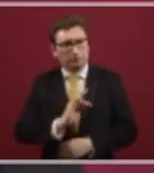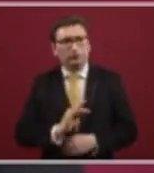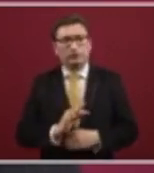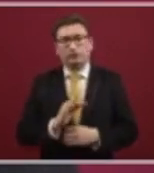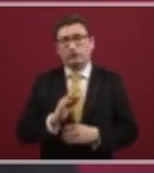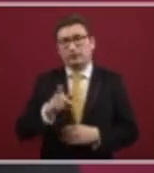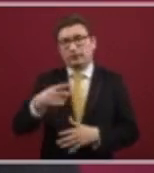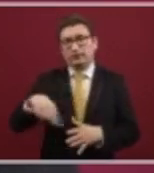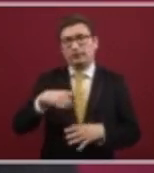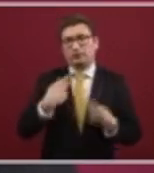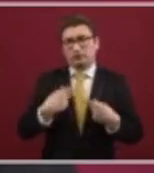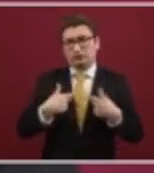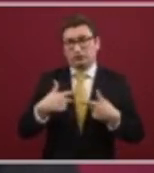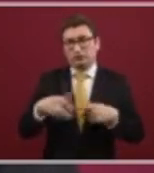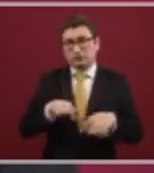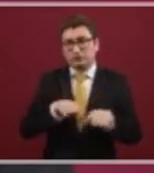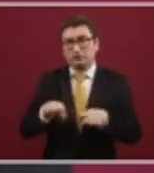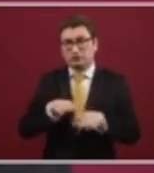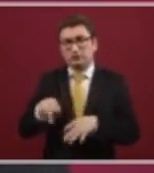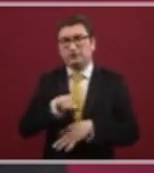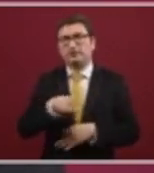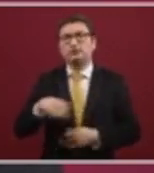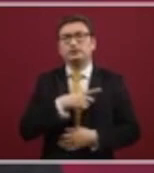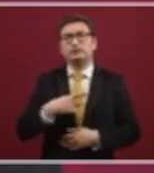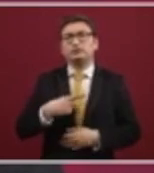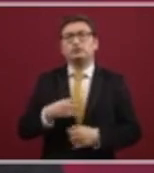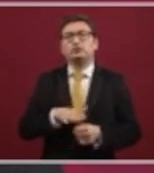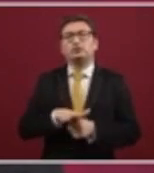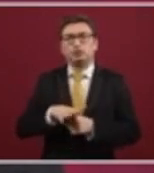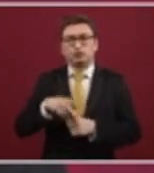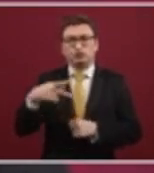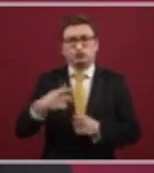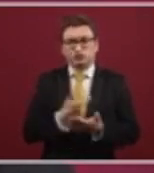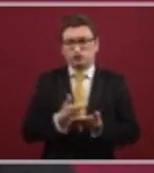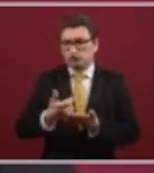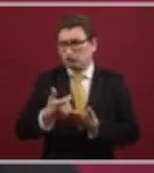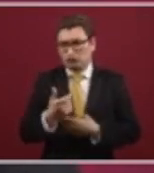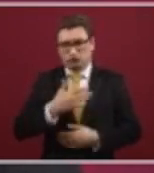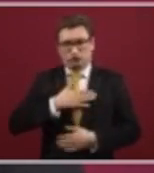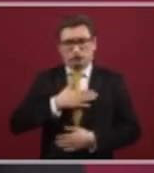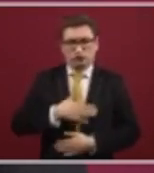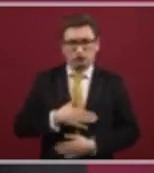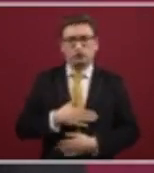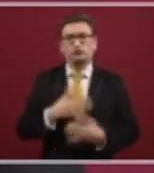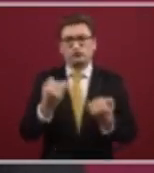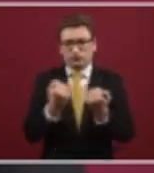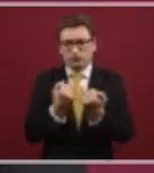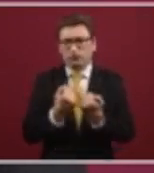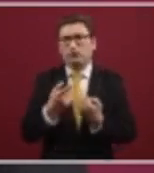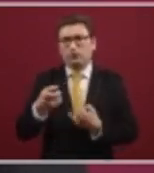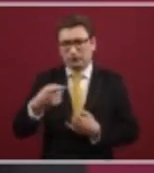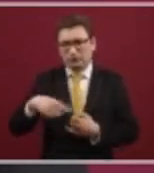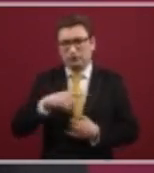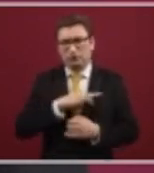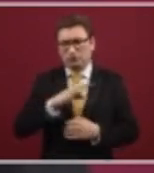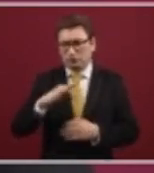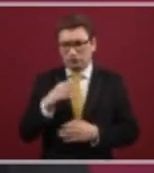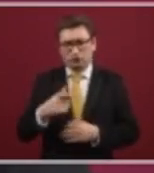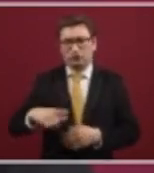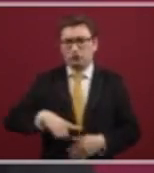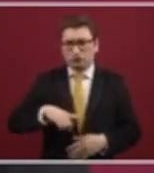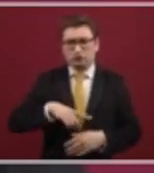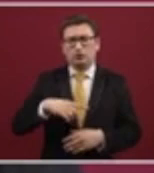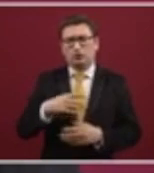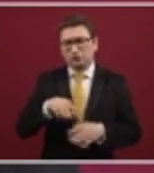los trabajadores deben de tener salarios justos, derecho a prestaciones, pero en